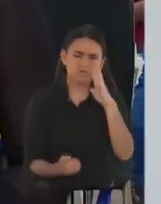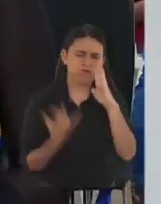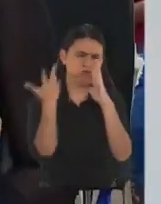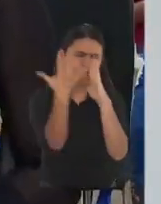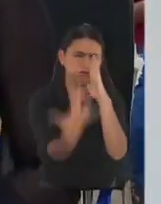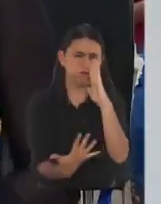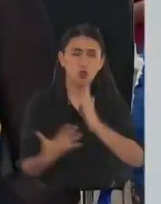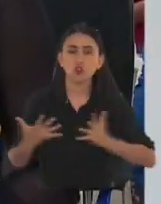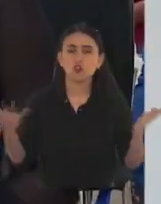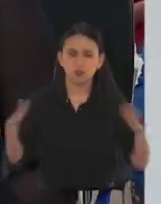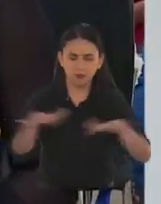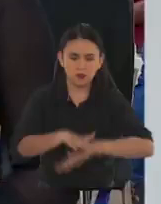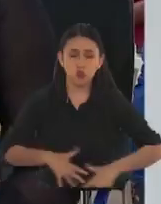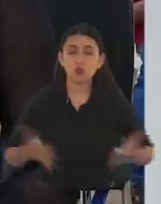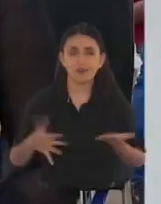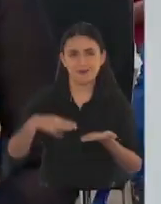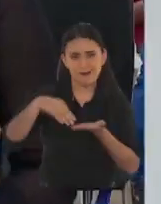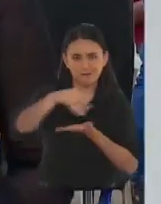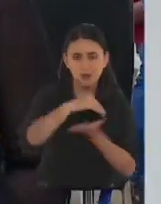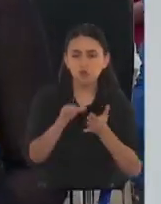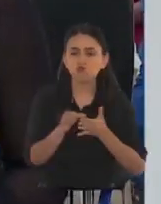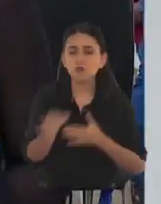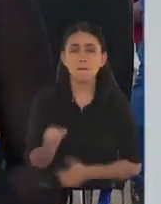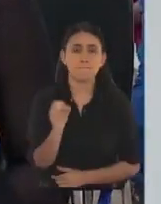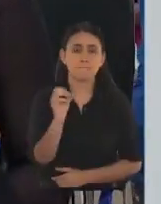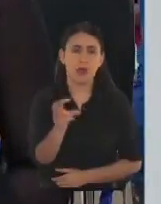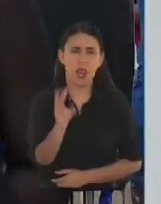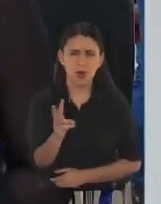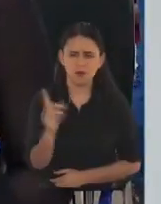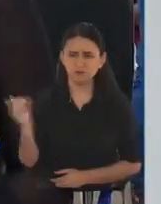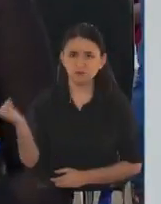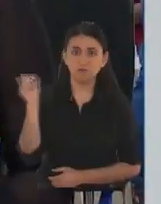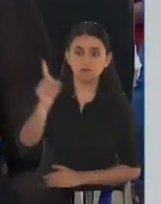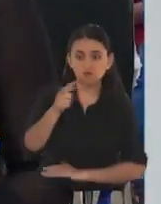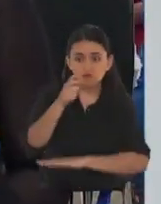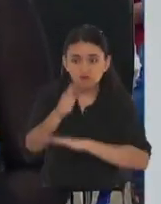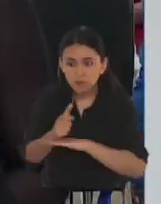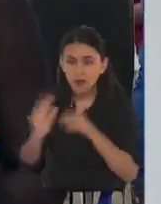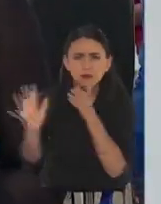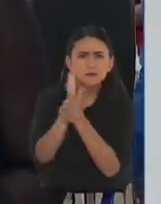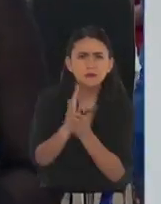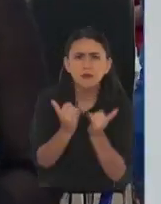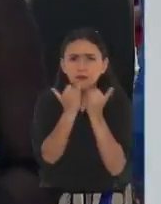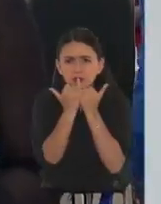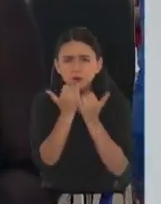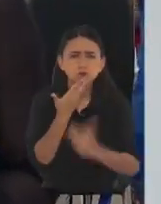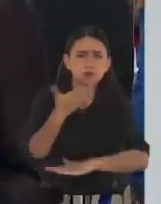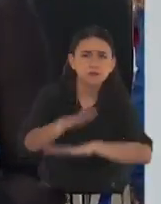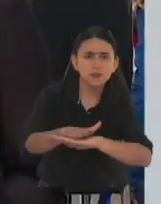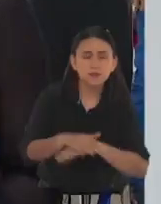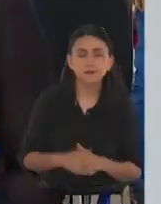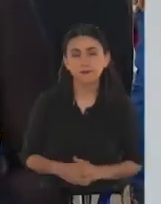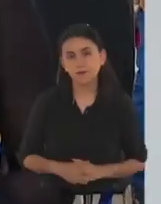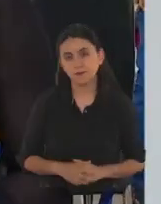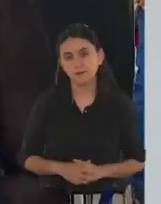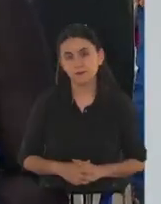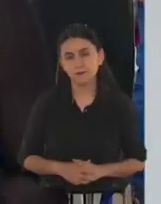municipio de Malambo. Daniela Mora, usted se trasladó a este lugar. ¿Cómo sucedió este caso? Buenas tardes.